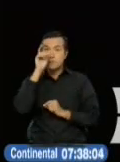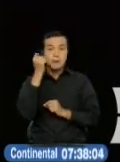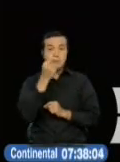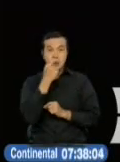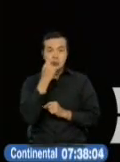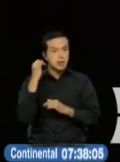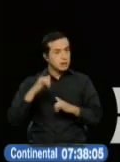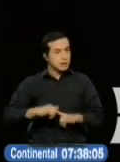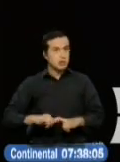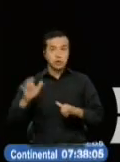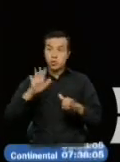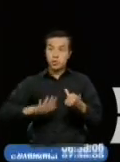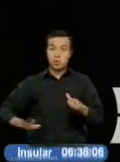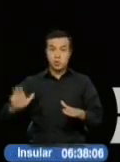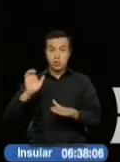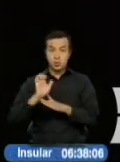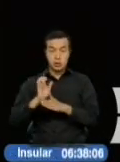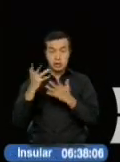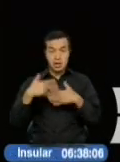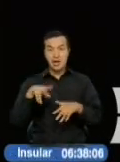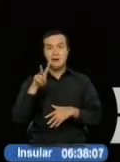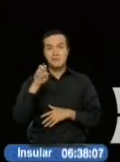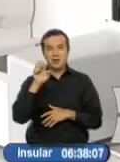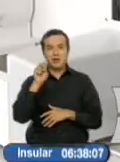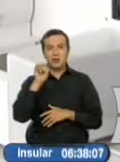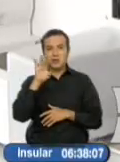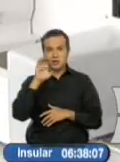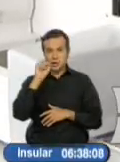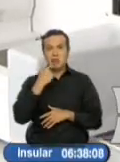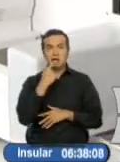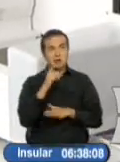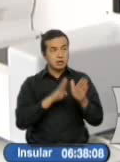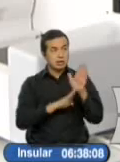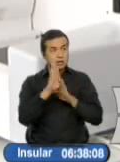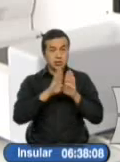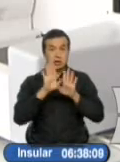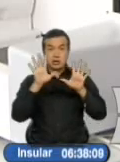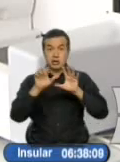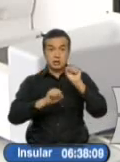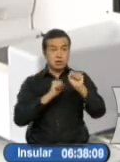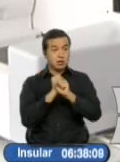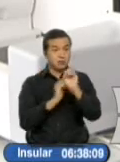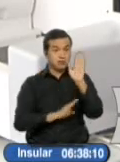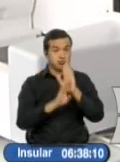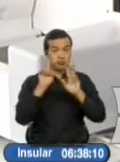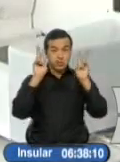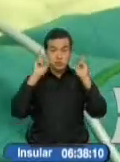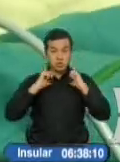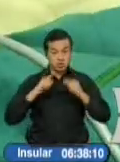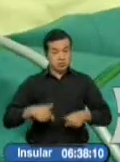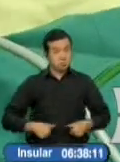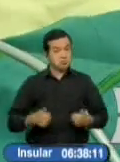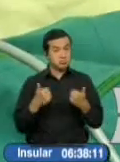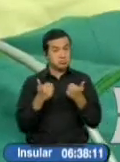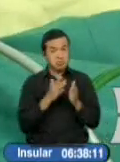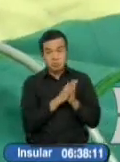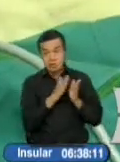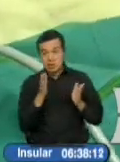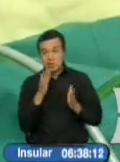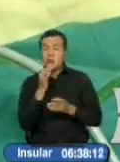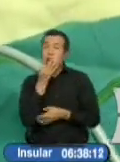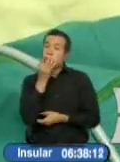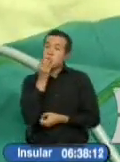medicamentos disponibles para el país. Finalmente, Verónica Espinosa reiteró los avances durante esta última década en el tema de salud. Sin embargo, recalcó